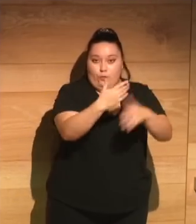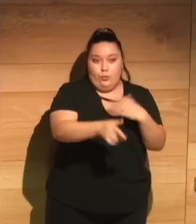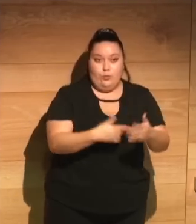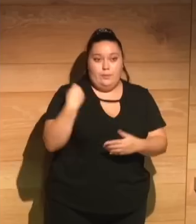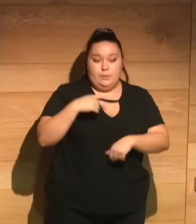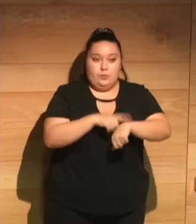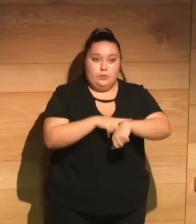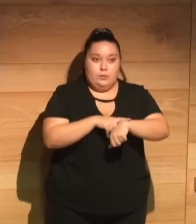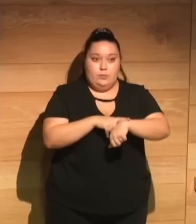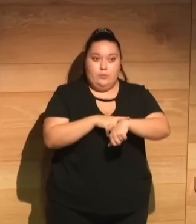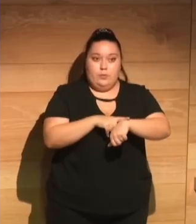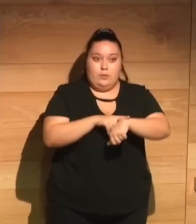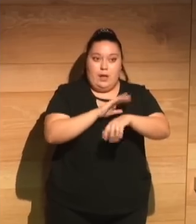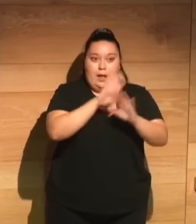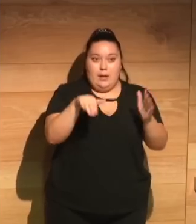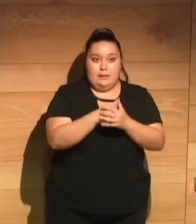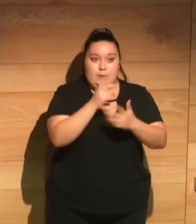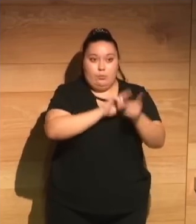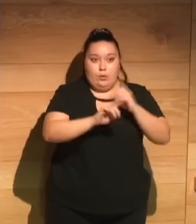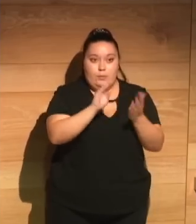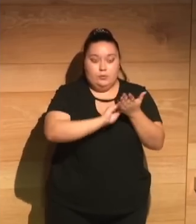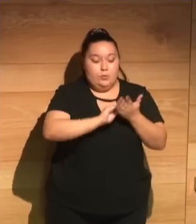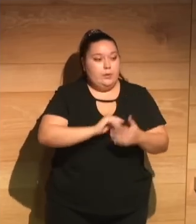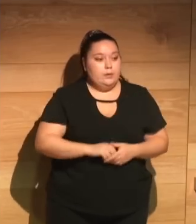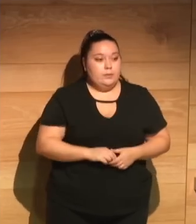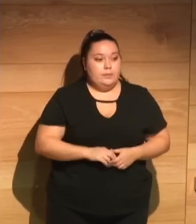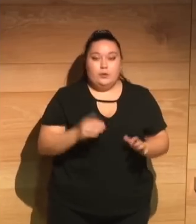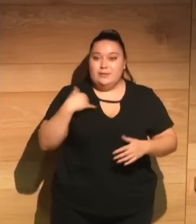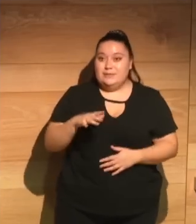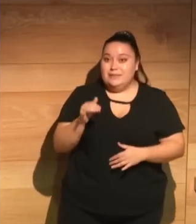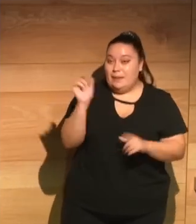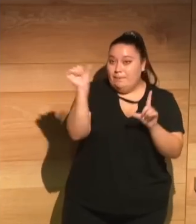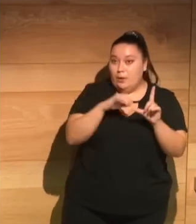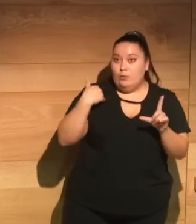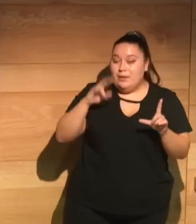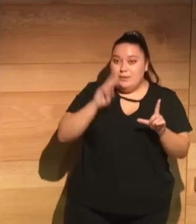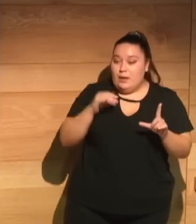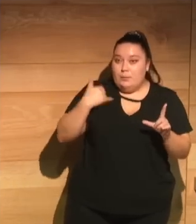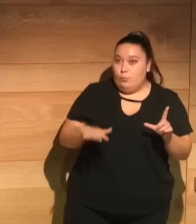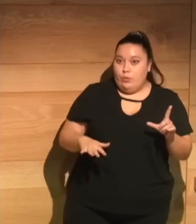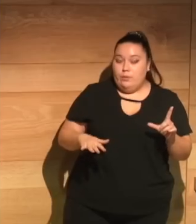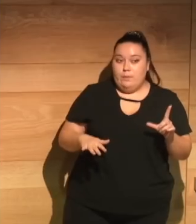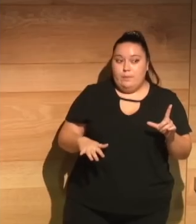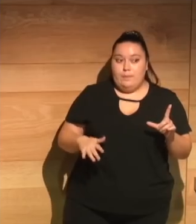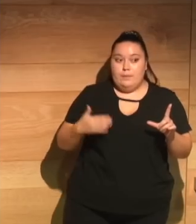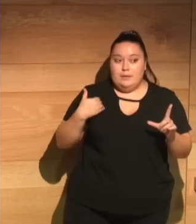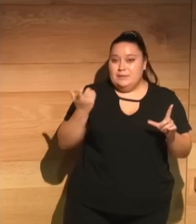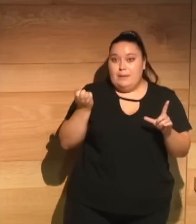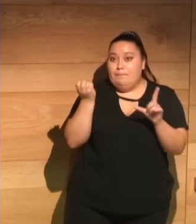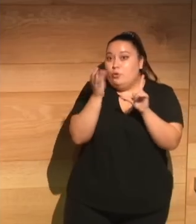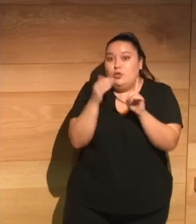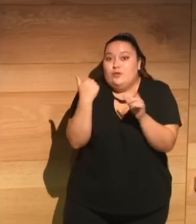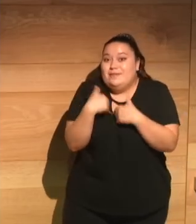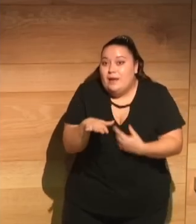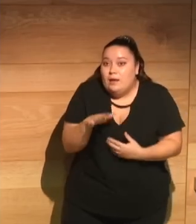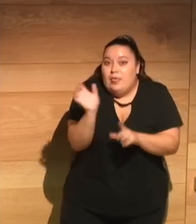en la misma dirección, hasta conseguir solucionar este problema. Pero Rodrigo, pero ya tenemos la película, ya se puede ver la película, ya, o sea, solo hay que proyectarla, Rodrigo.